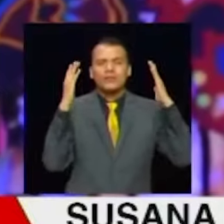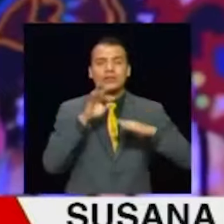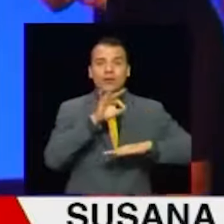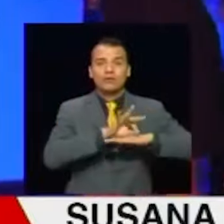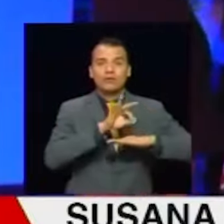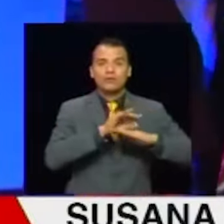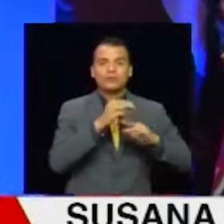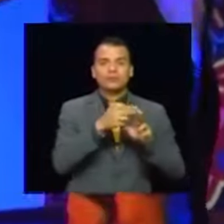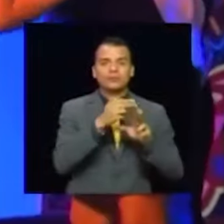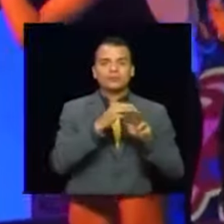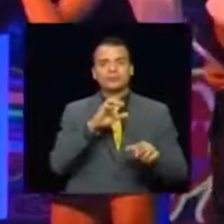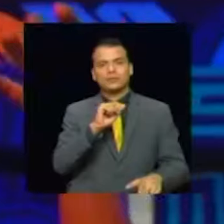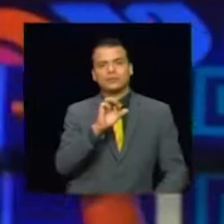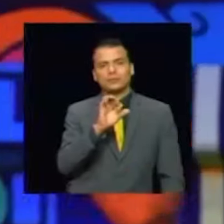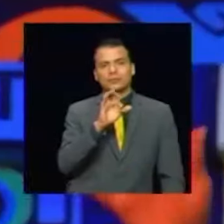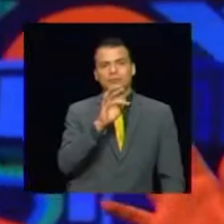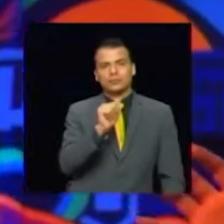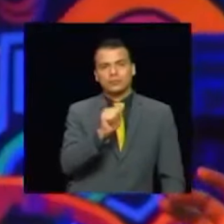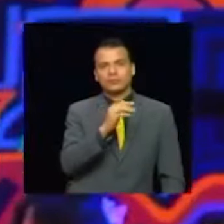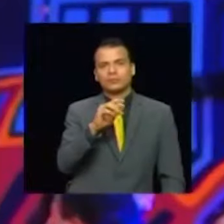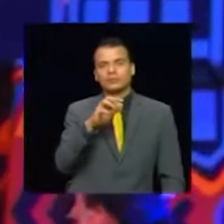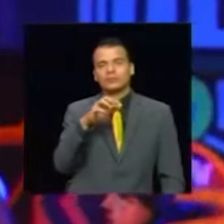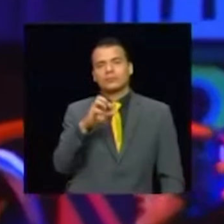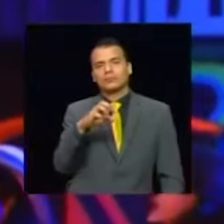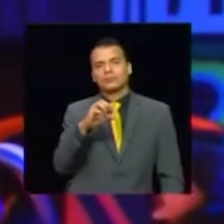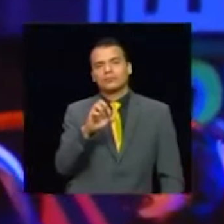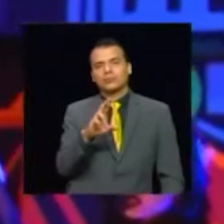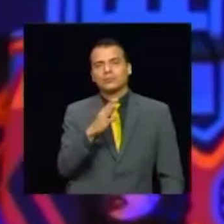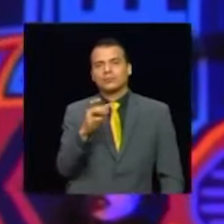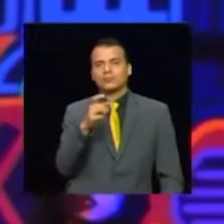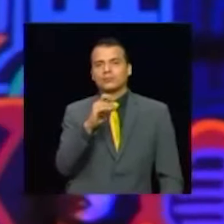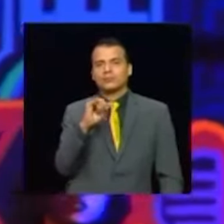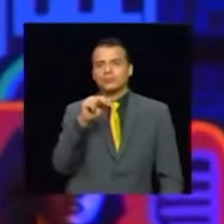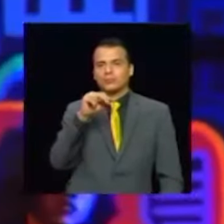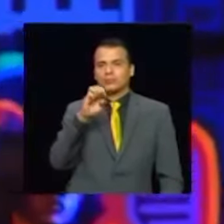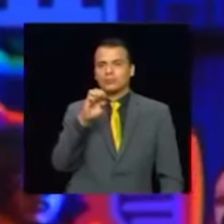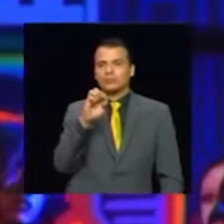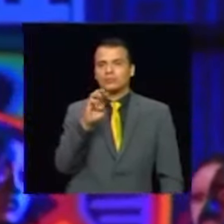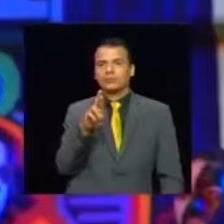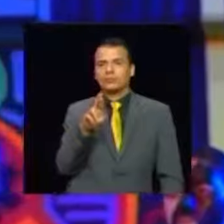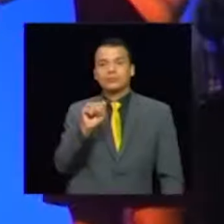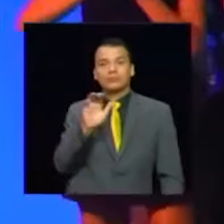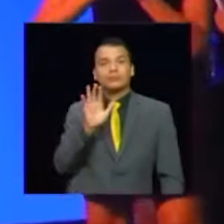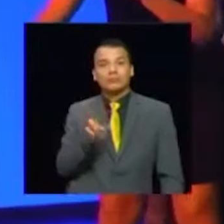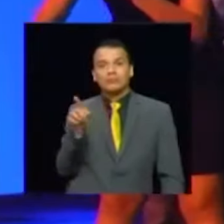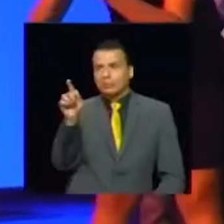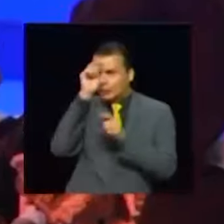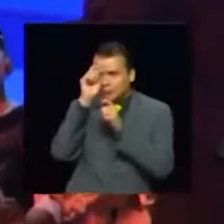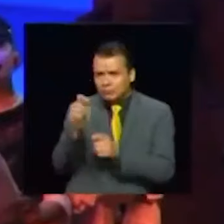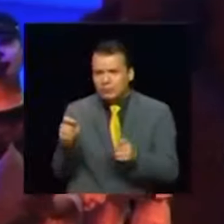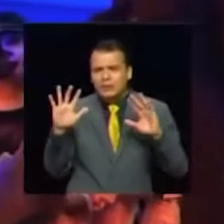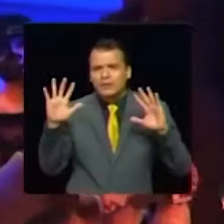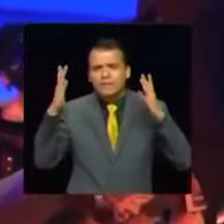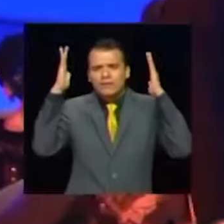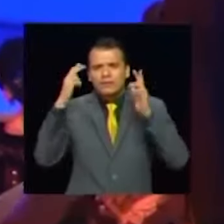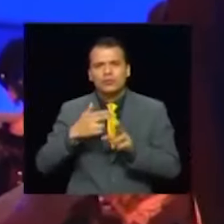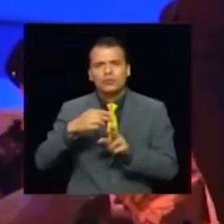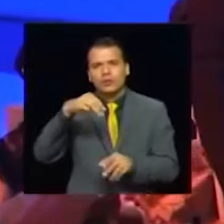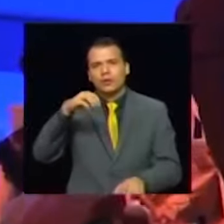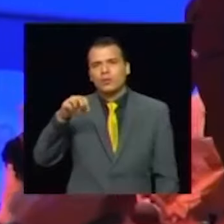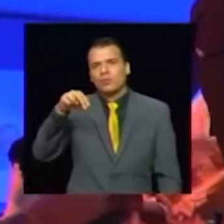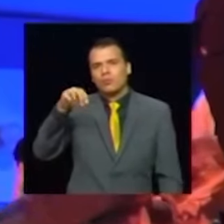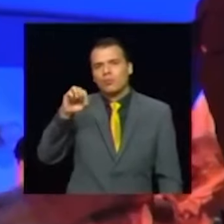homenaje al Festival Mono Núñez, conmemorando sus 50 años de creación y arte. Este evento representa un reconocimiento a la